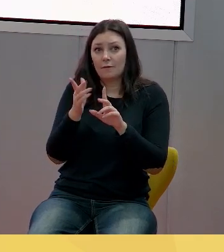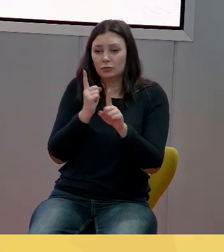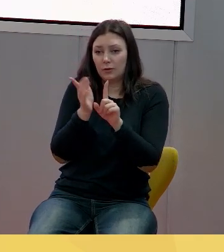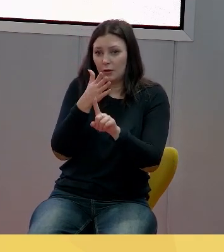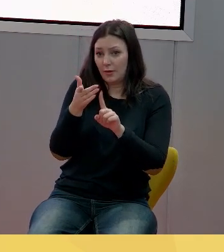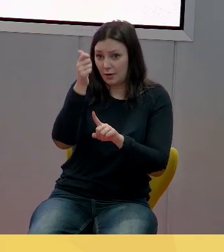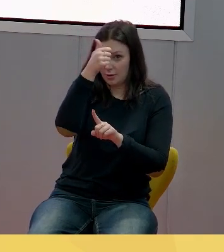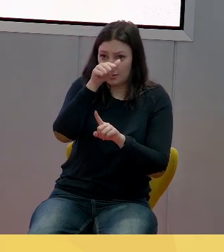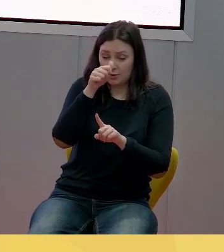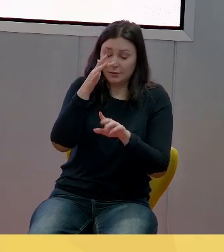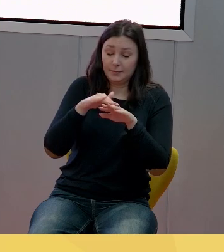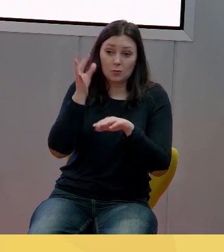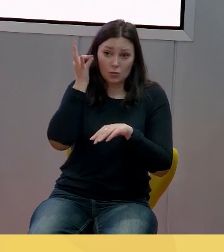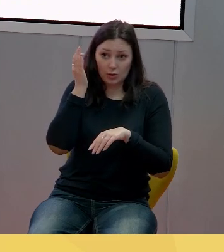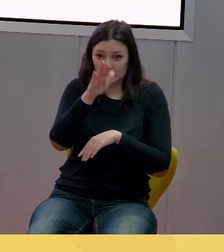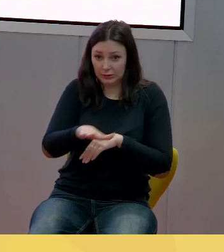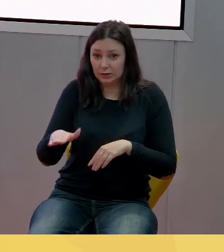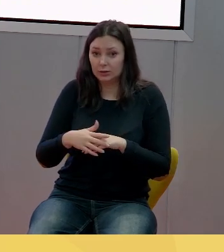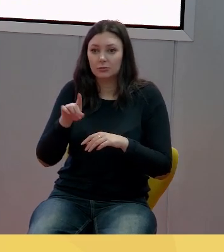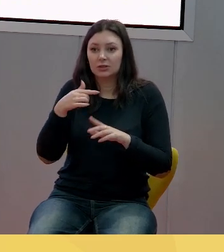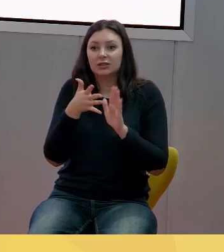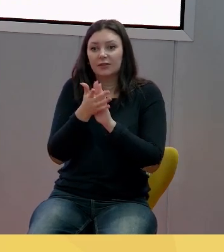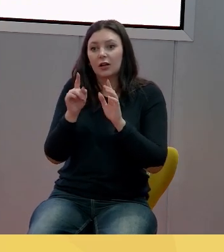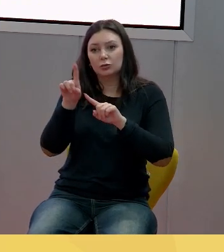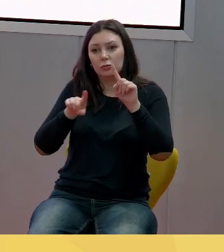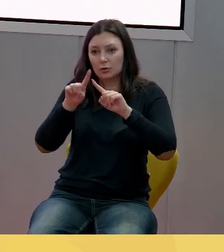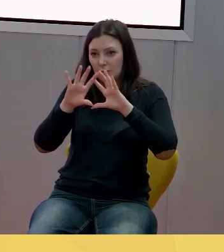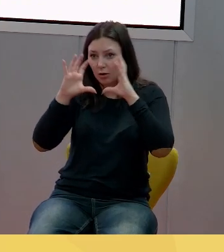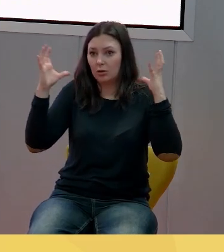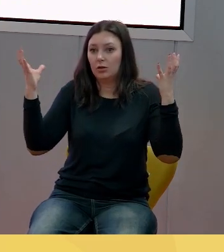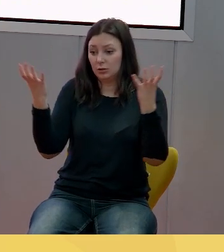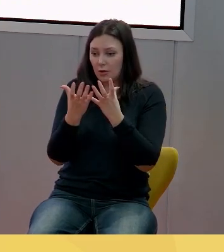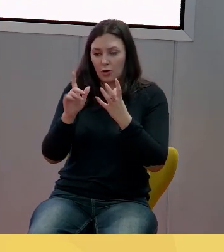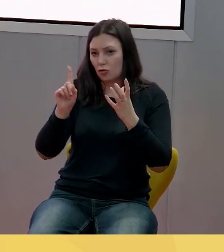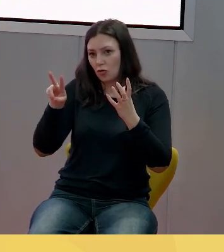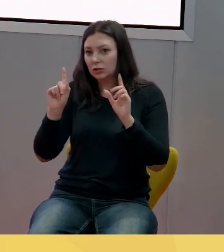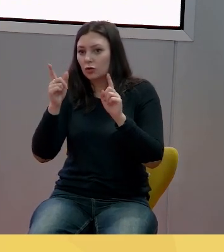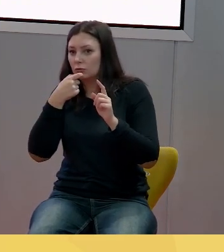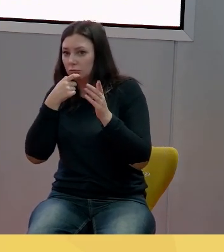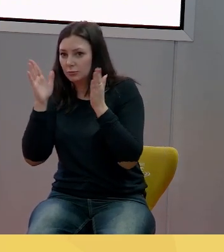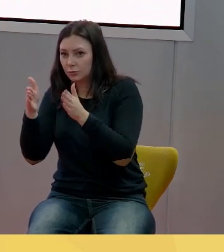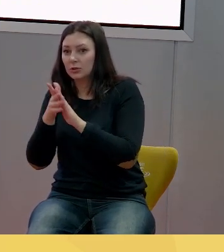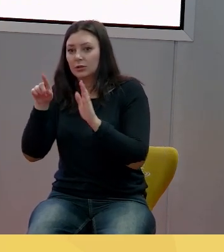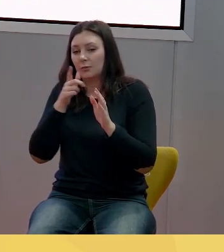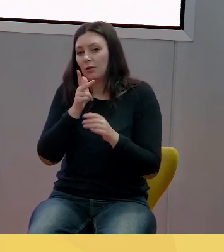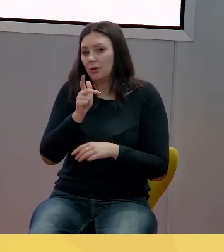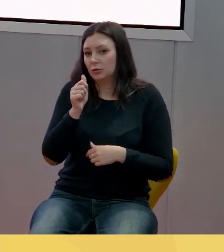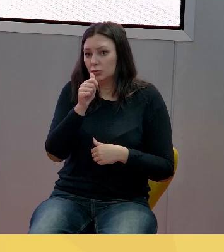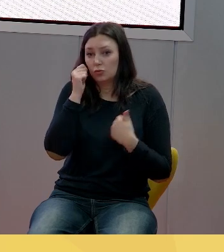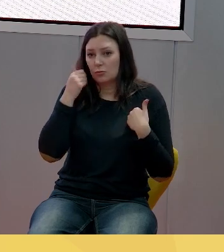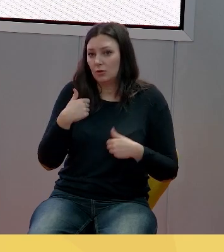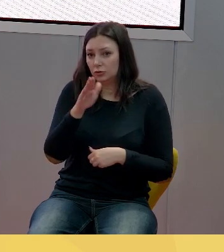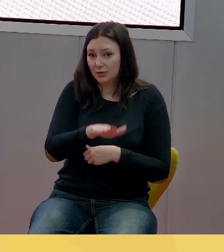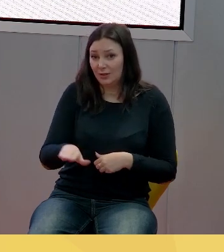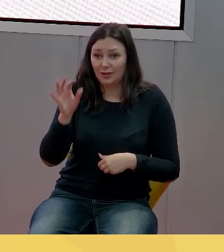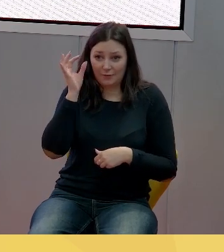tajante diciendo que esto es un tema internacional, no es un tema doméstico del Reino Unido, y que además afecta a los derechos humanos de la infancia y de las niñas, y